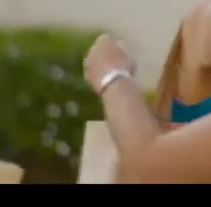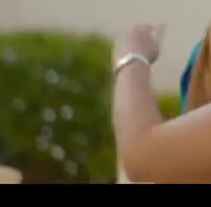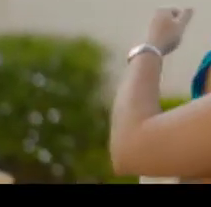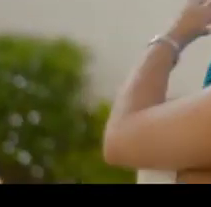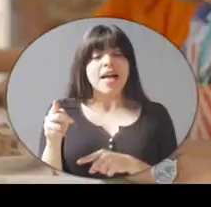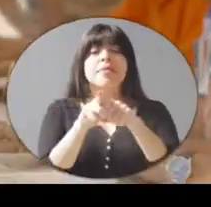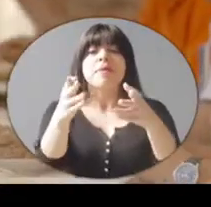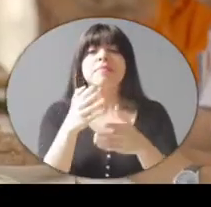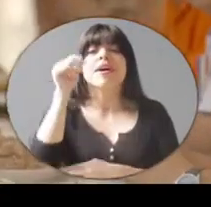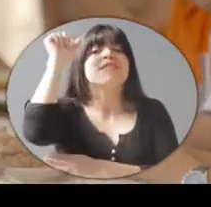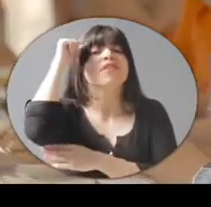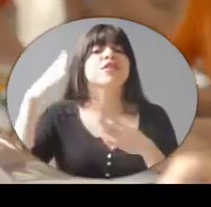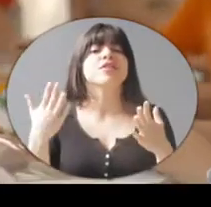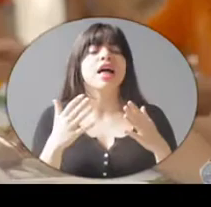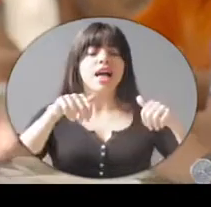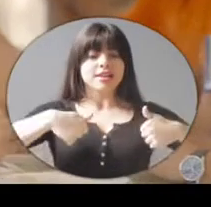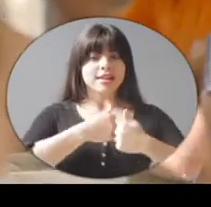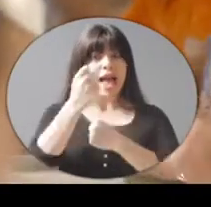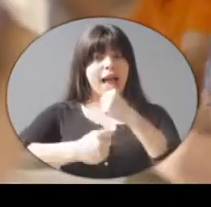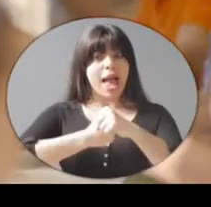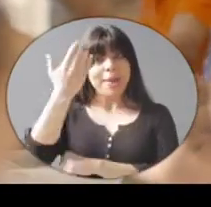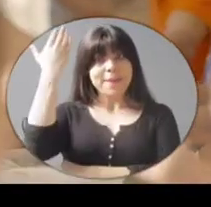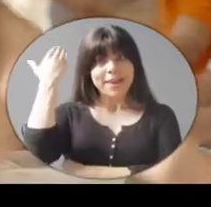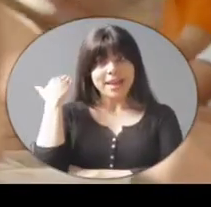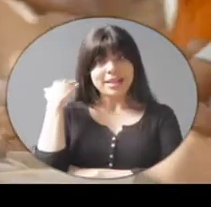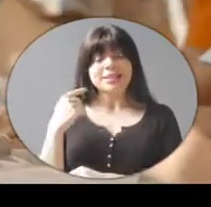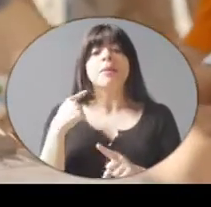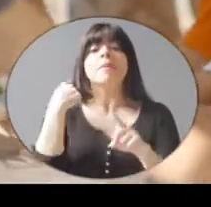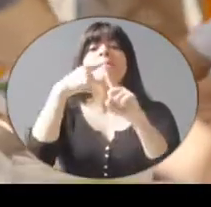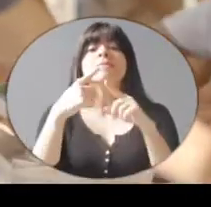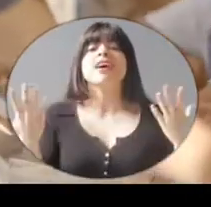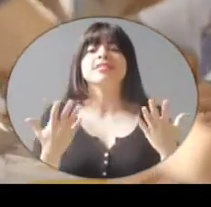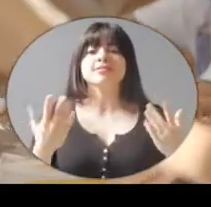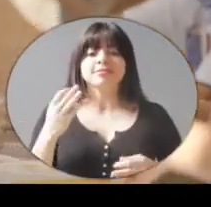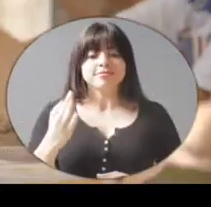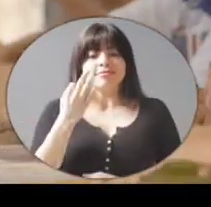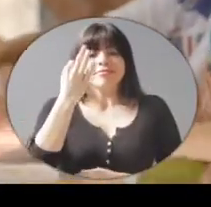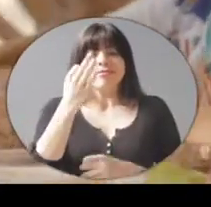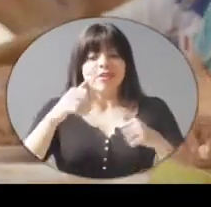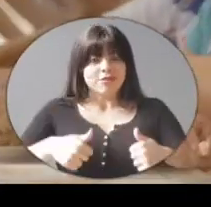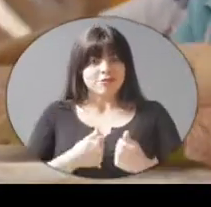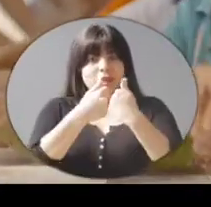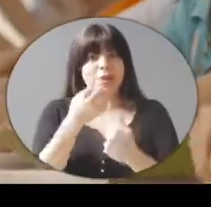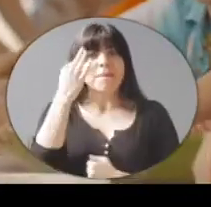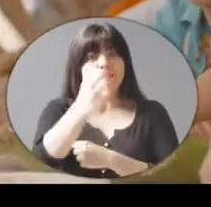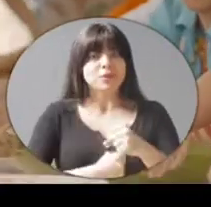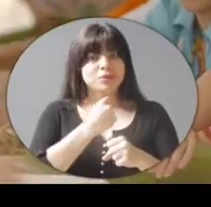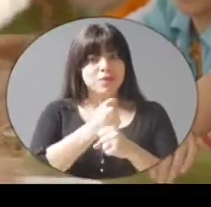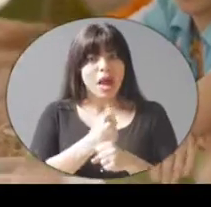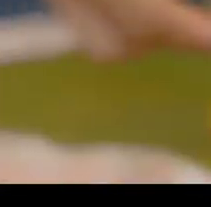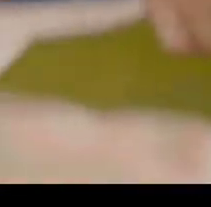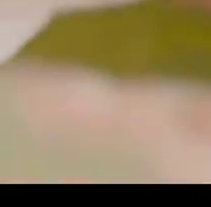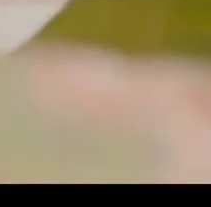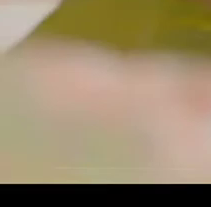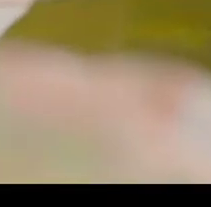También nos recuerda los desafíos del año que pasó y los que tienen que enfrentar nuestro país el próximo